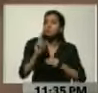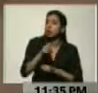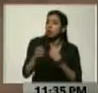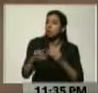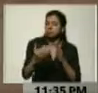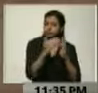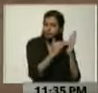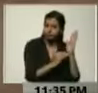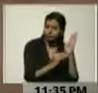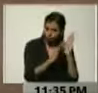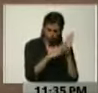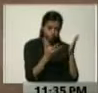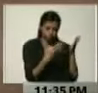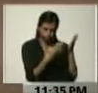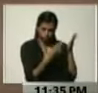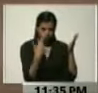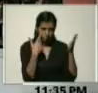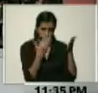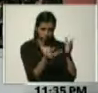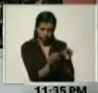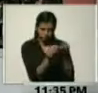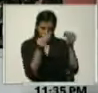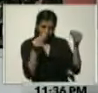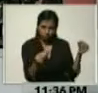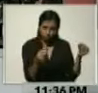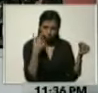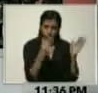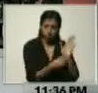Ahorita lo voy a buscar aquí en este video. Ya le voy a buscar